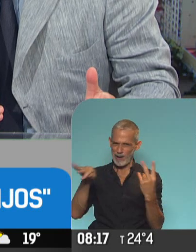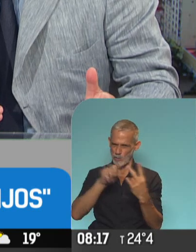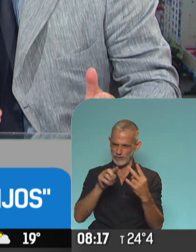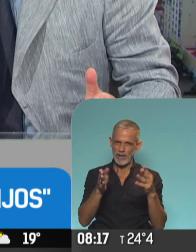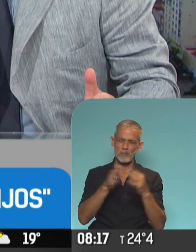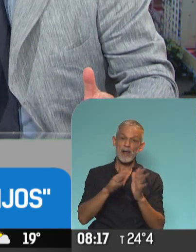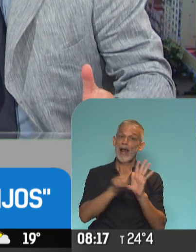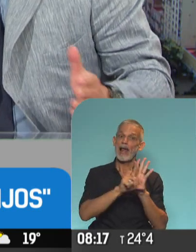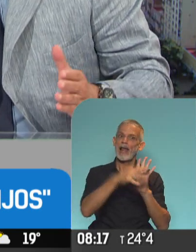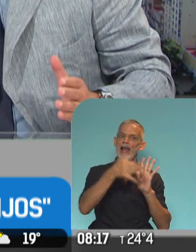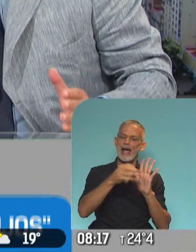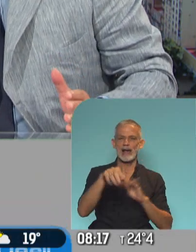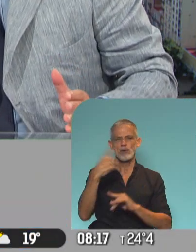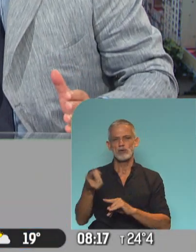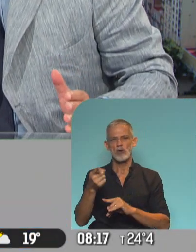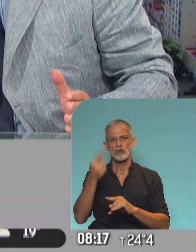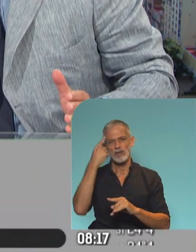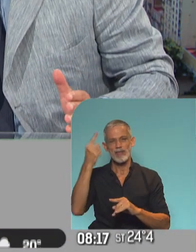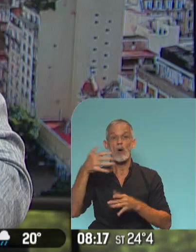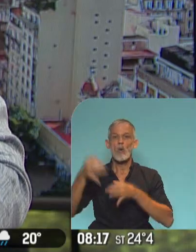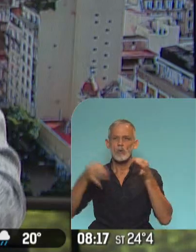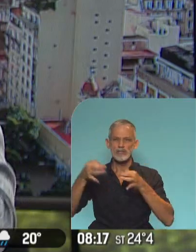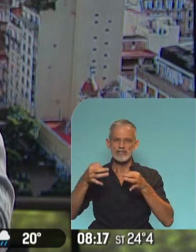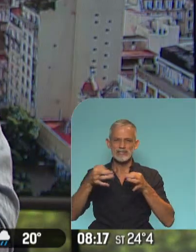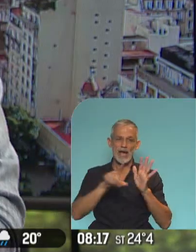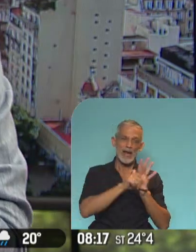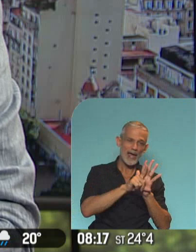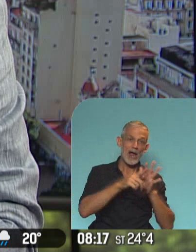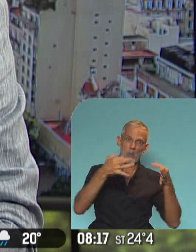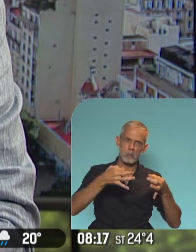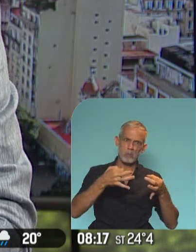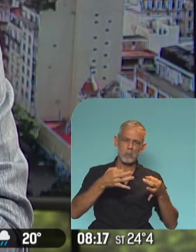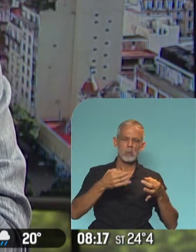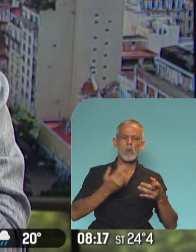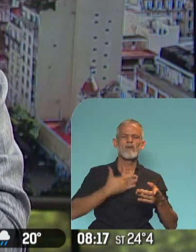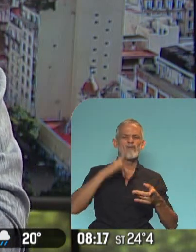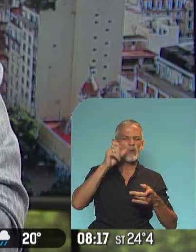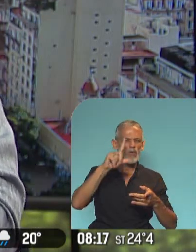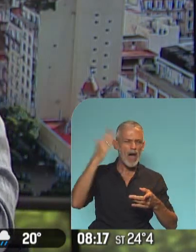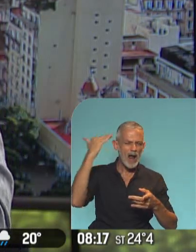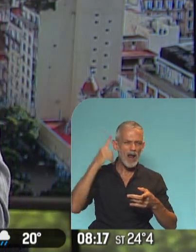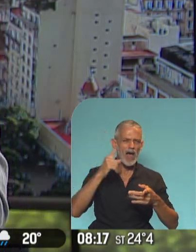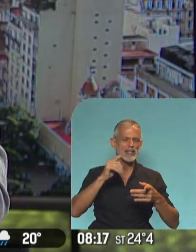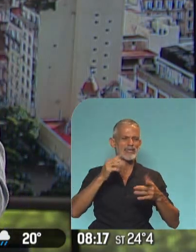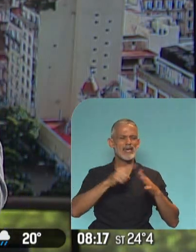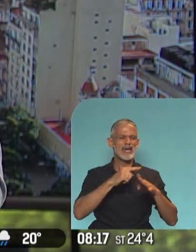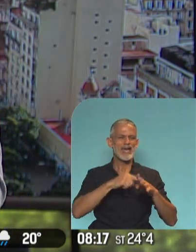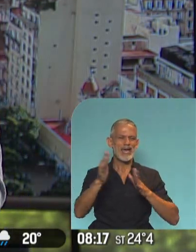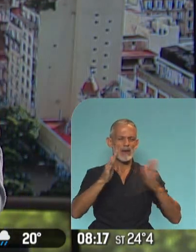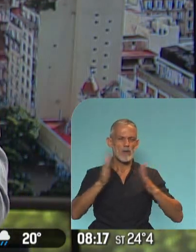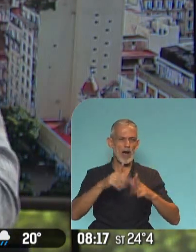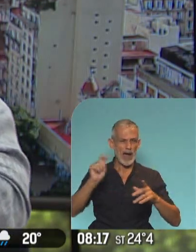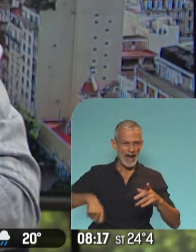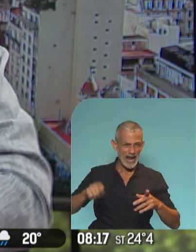de legalidad y por el otro lado el concepto de justicia. Legal fue el feudalismo, legal fue la